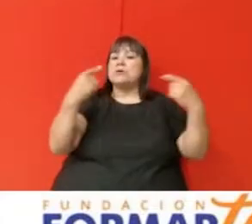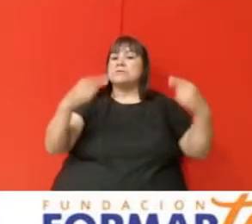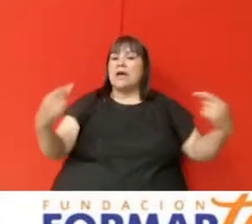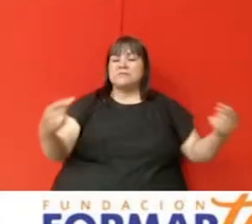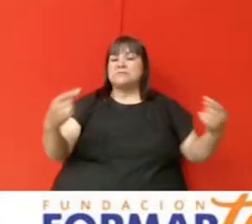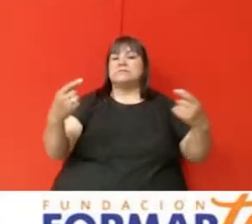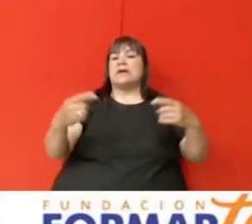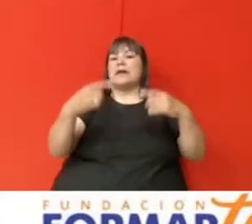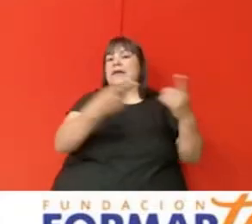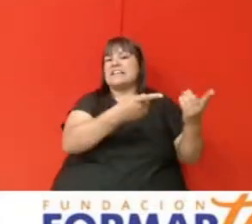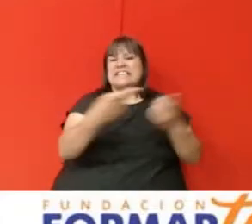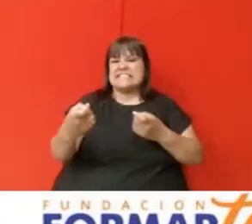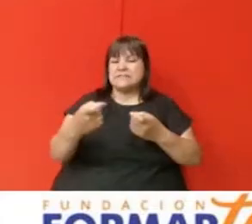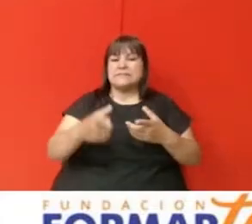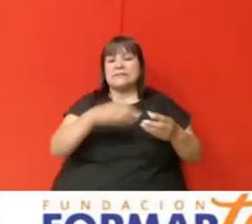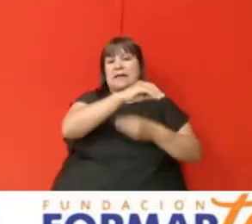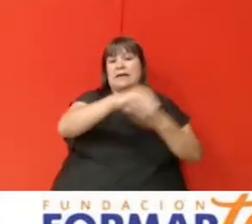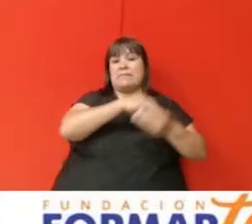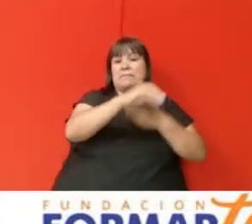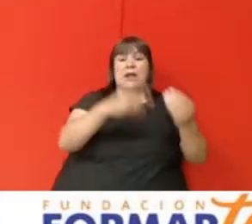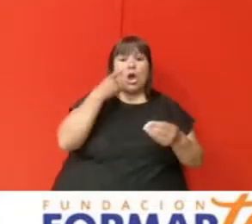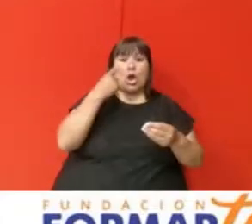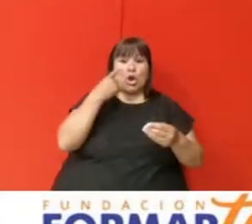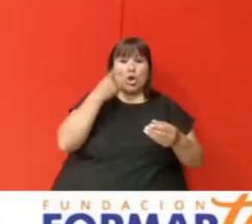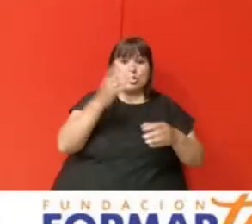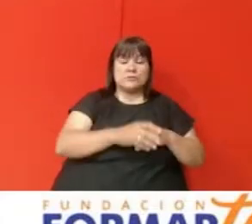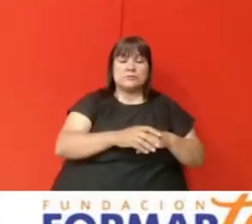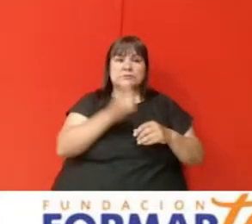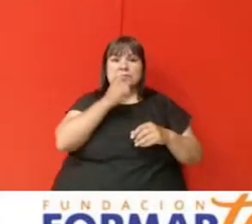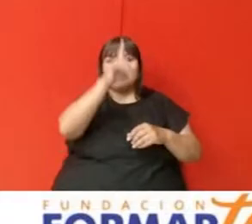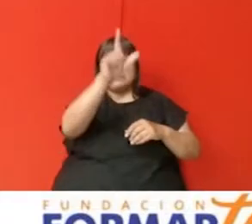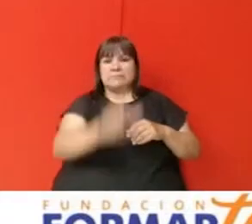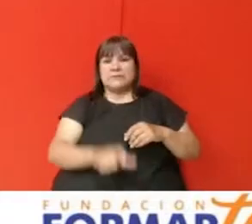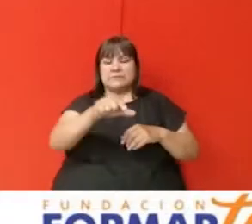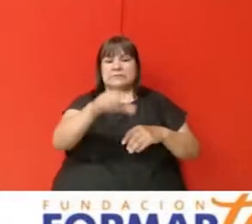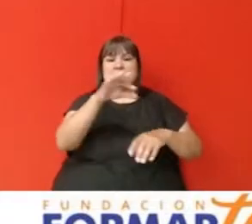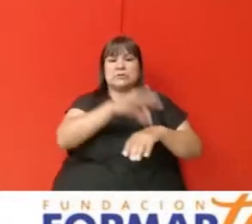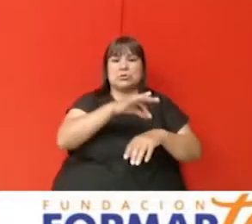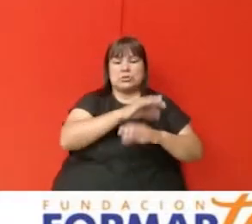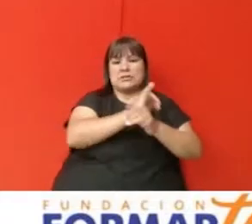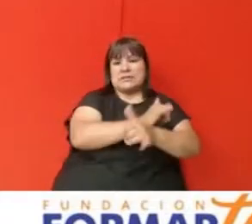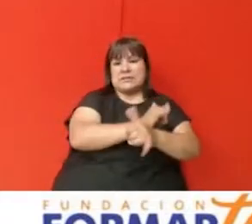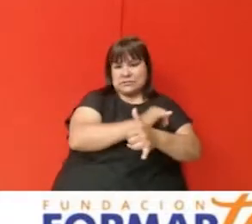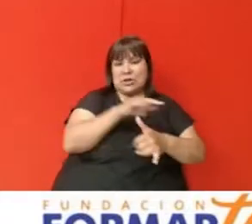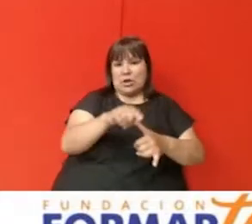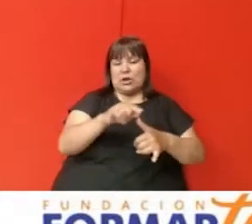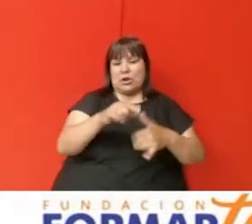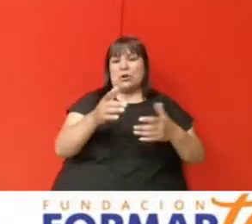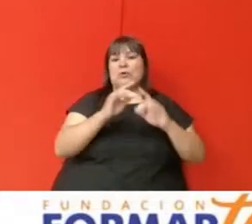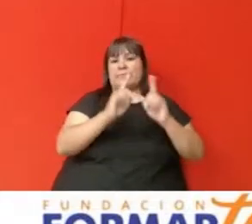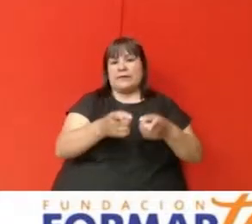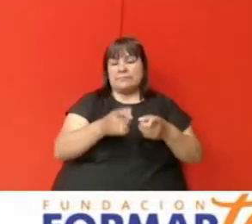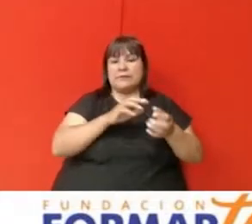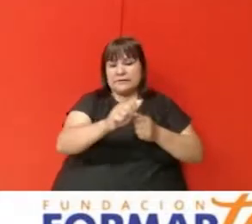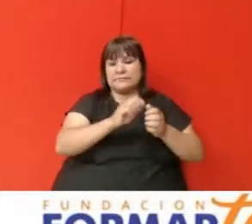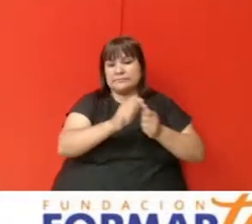mucho, tanto el personal médico, enfermería y kinesiólogo, que hagan una tarea educativa a las familias para que, por ejemplo,